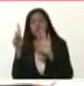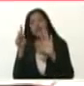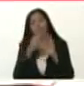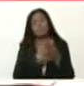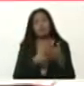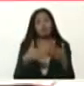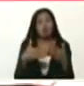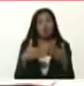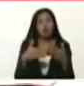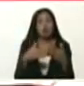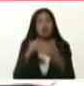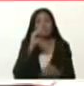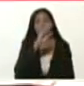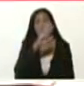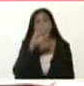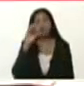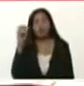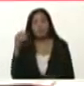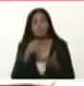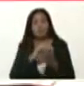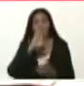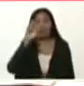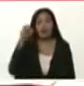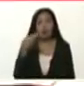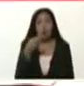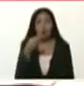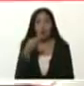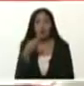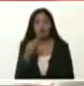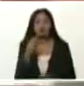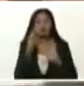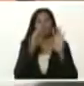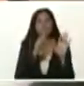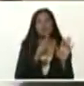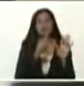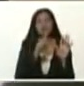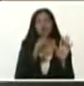36.500.000 euros, o su equivalente de 673.929